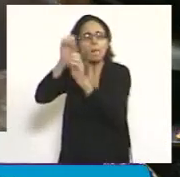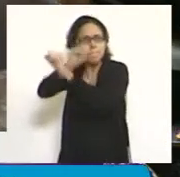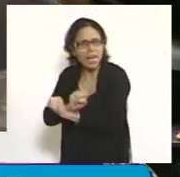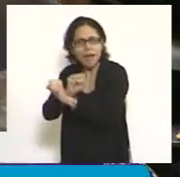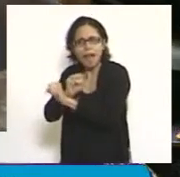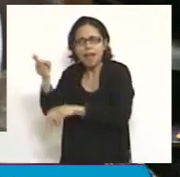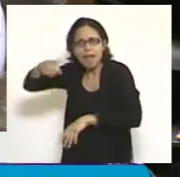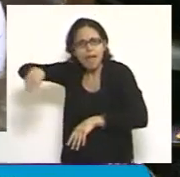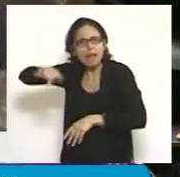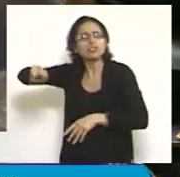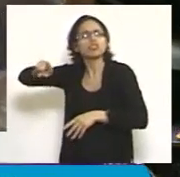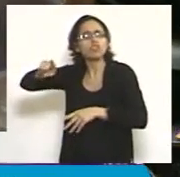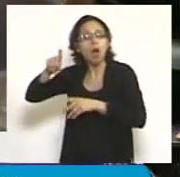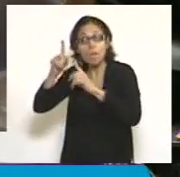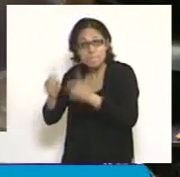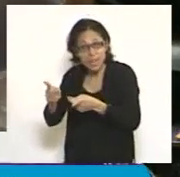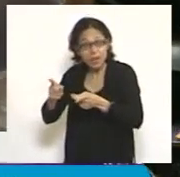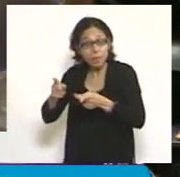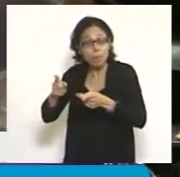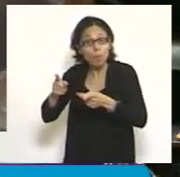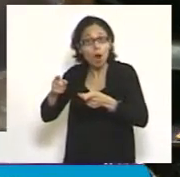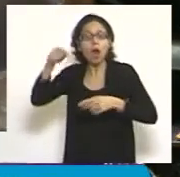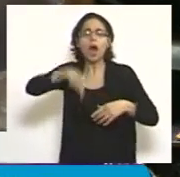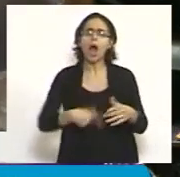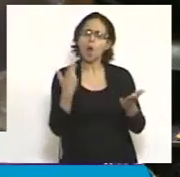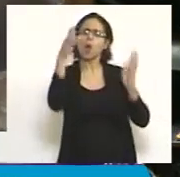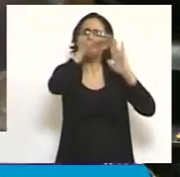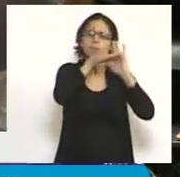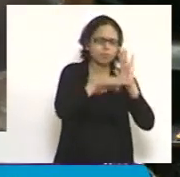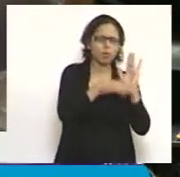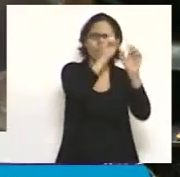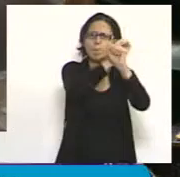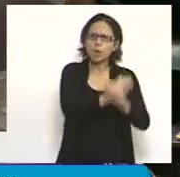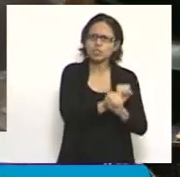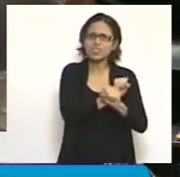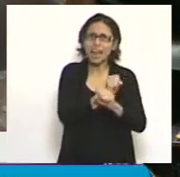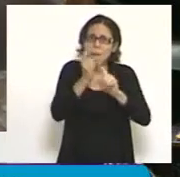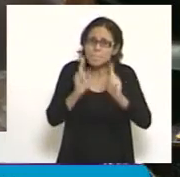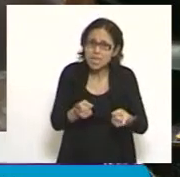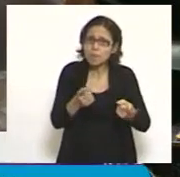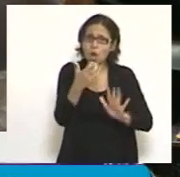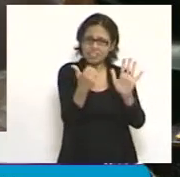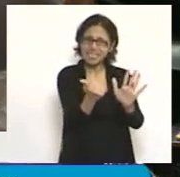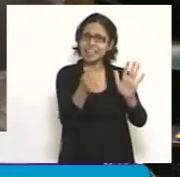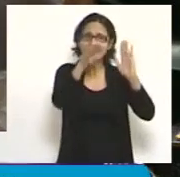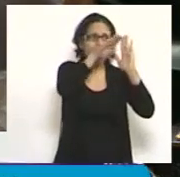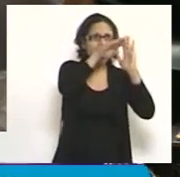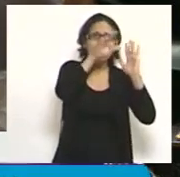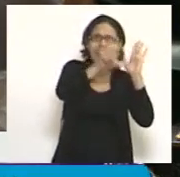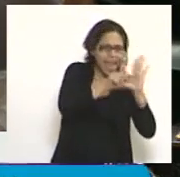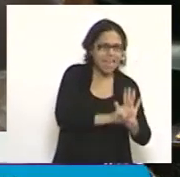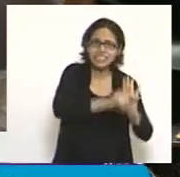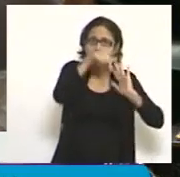mismos productores de este Código Procesal Penal nuevo y de estas 6 leyes de